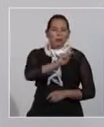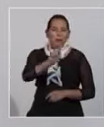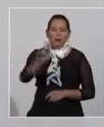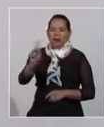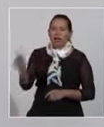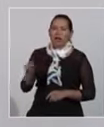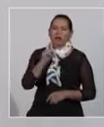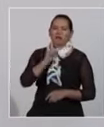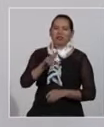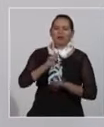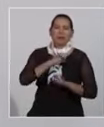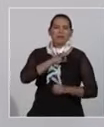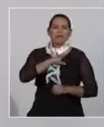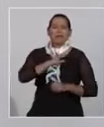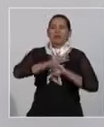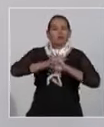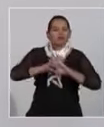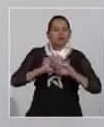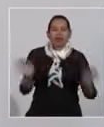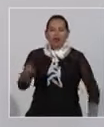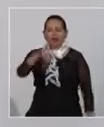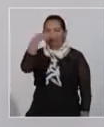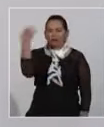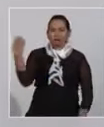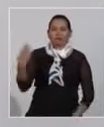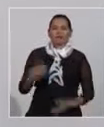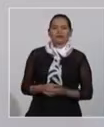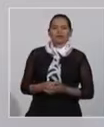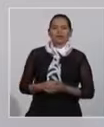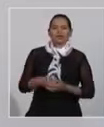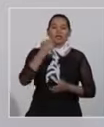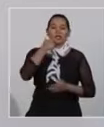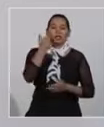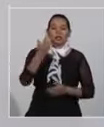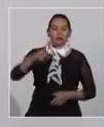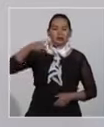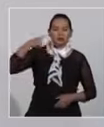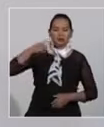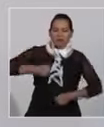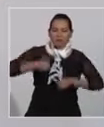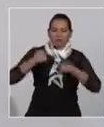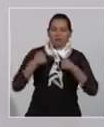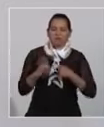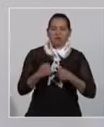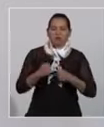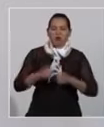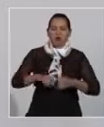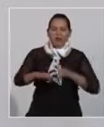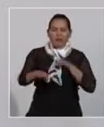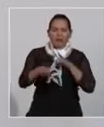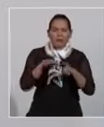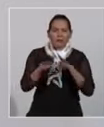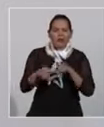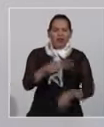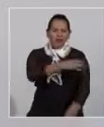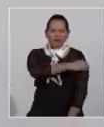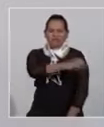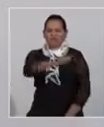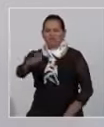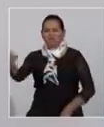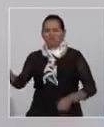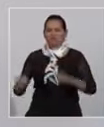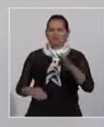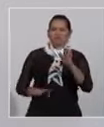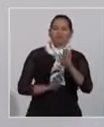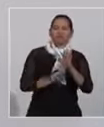vivir con miedo. Queremos una Puebla segura, con empleo, con desarrollo del campo, con médicos y medicinas en hospitales, con